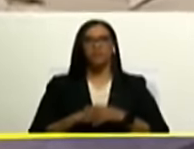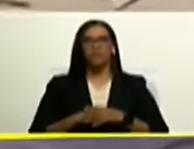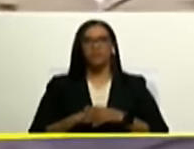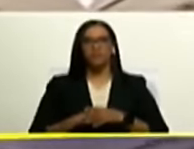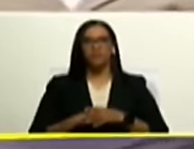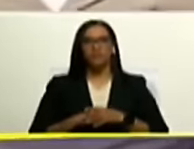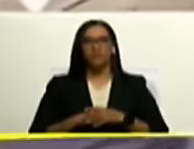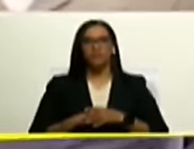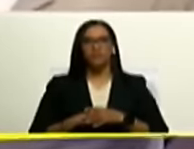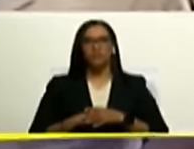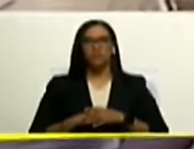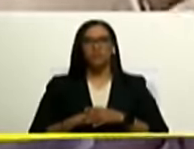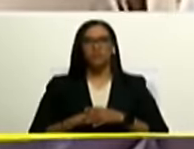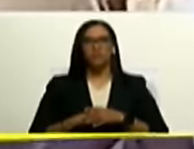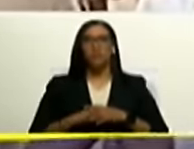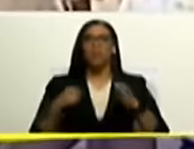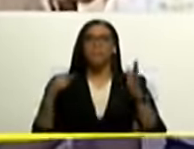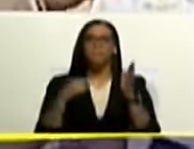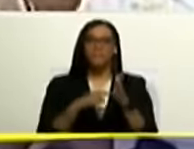III en